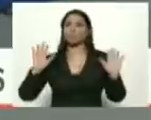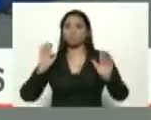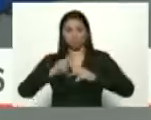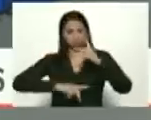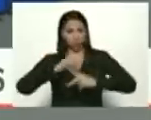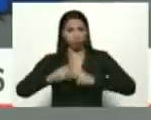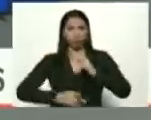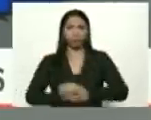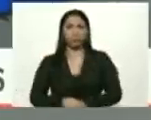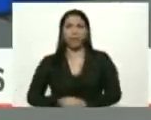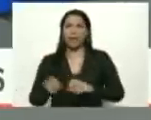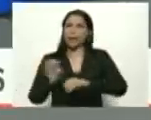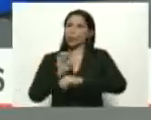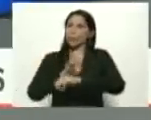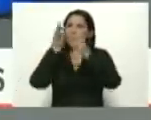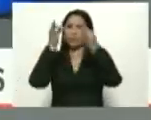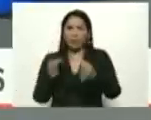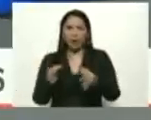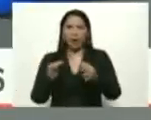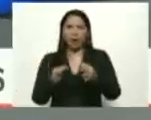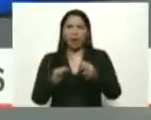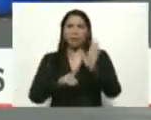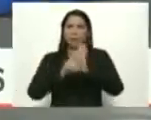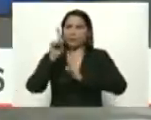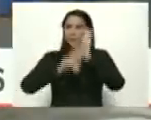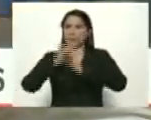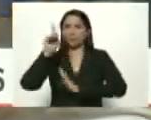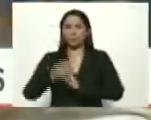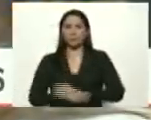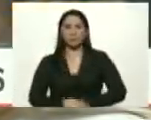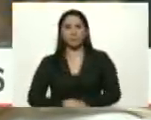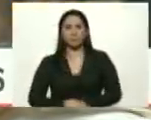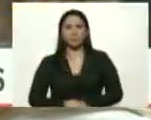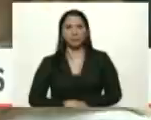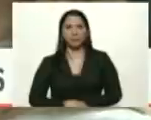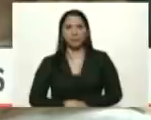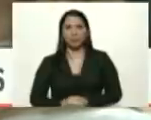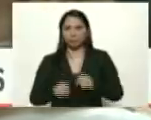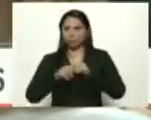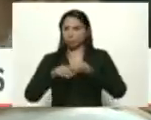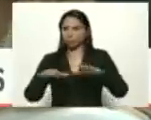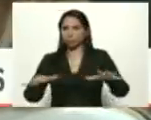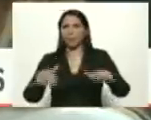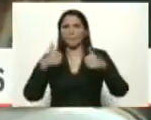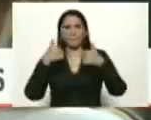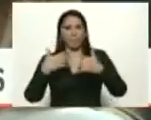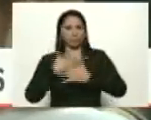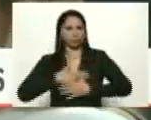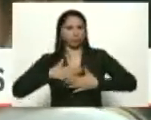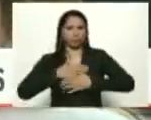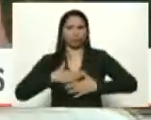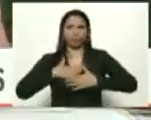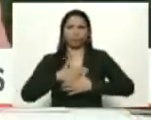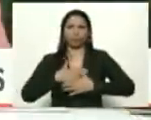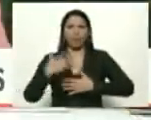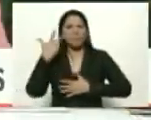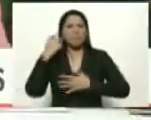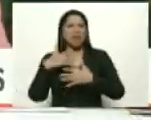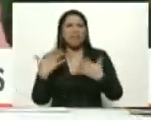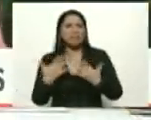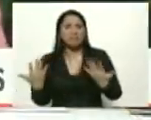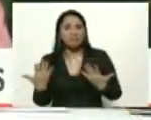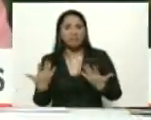a producir la economía real, su crecimiento, su despliegue sano. ¿Para qué debe existir, para